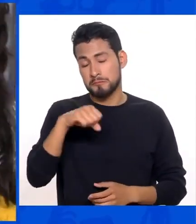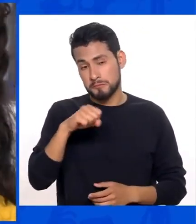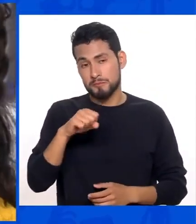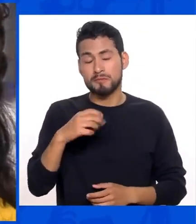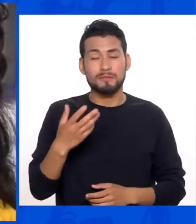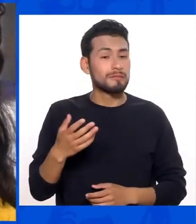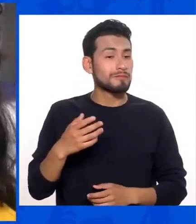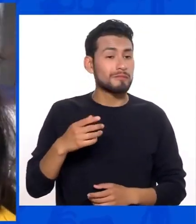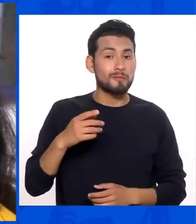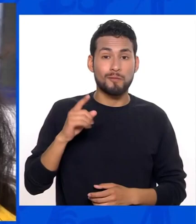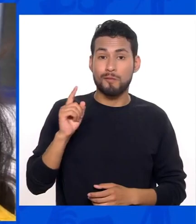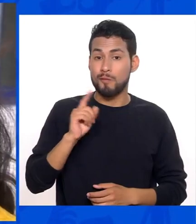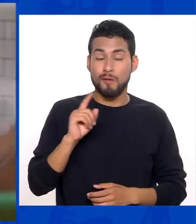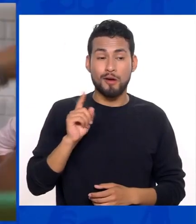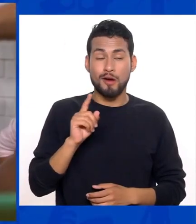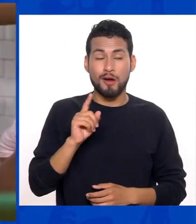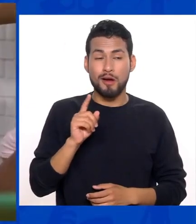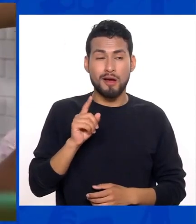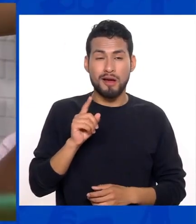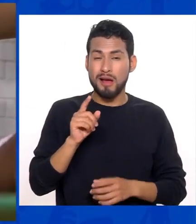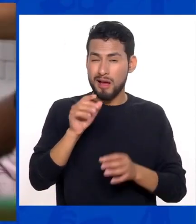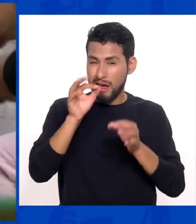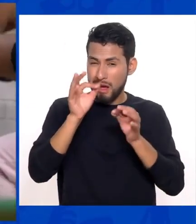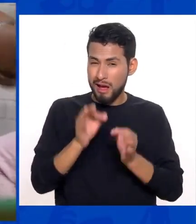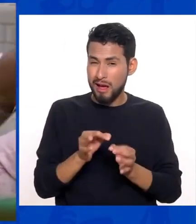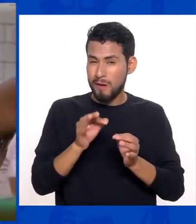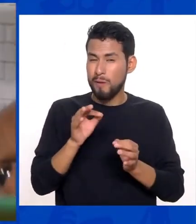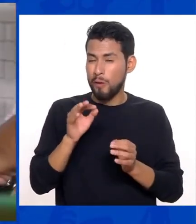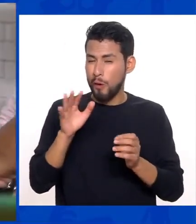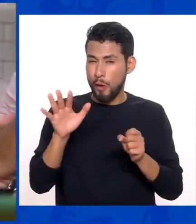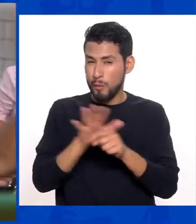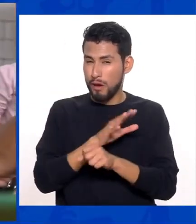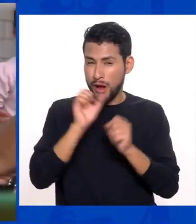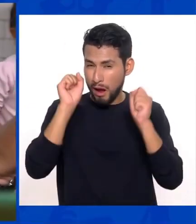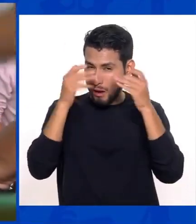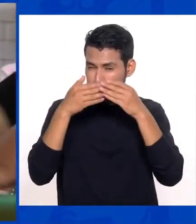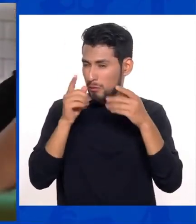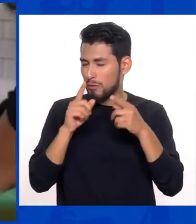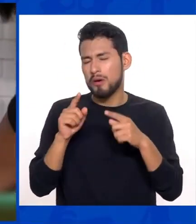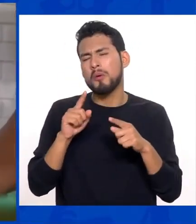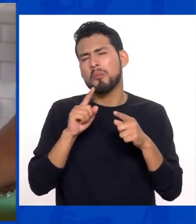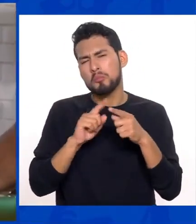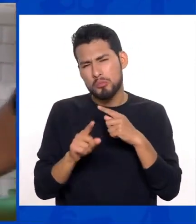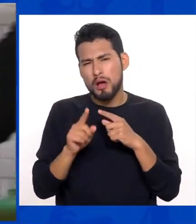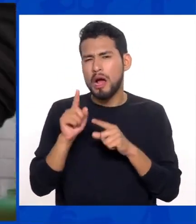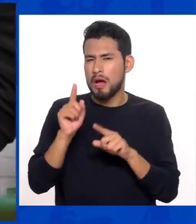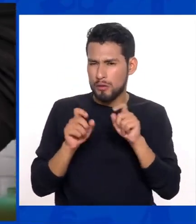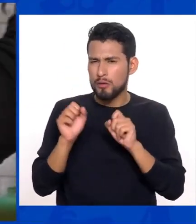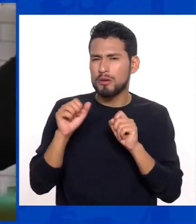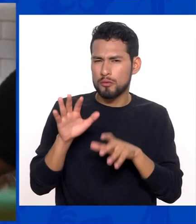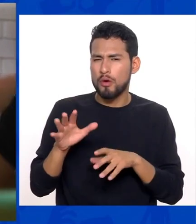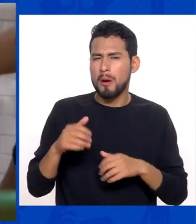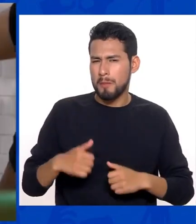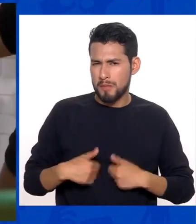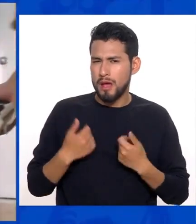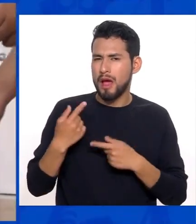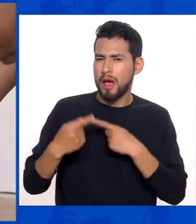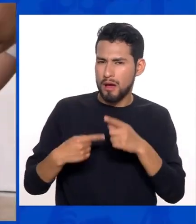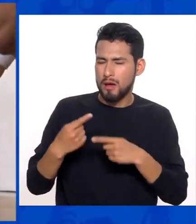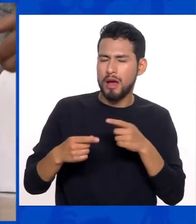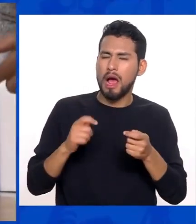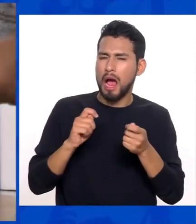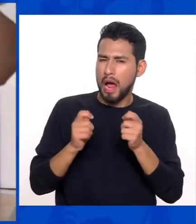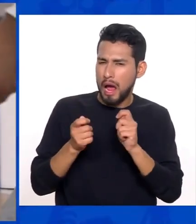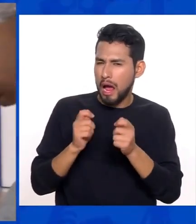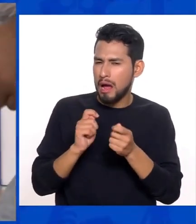ella no cumple con ciertos aspectos, pero sí influyen en su día a día,